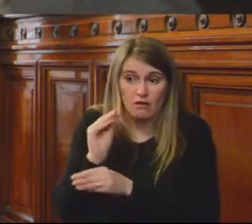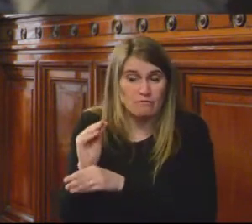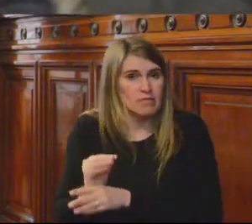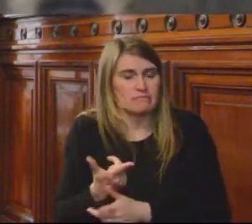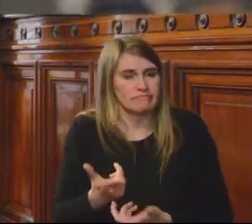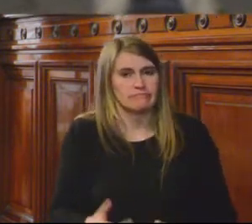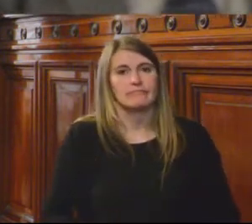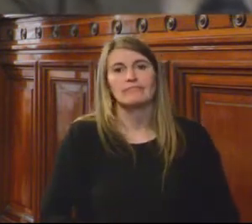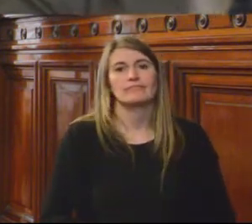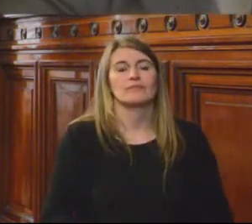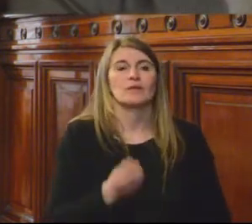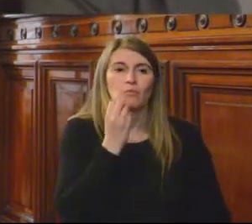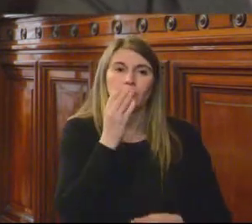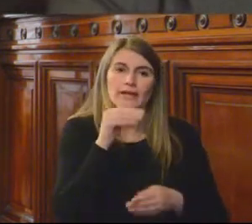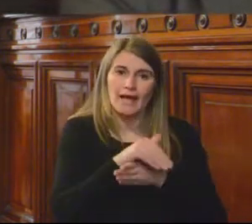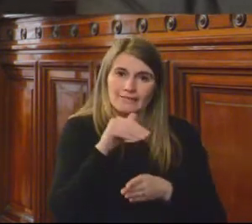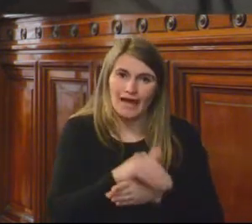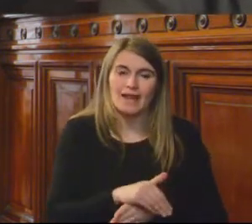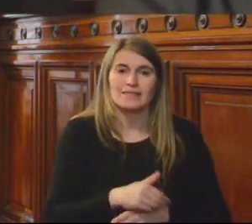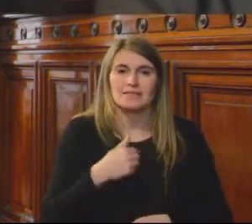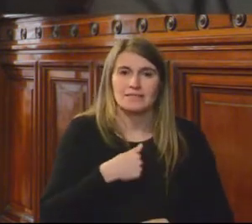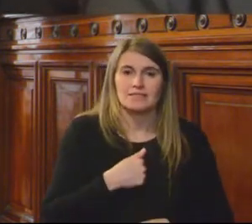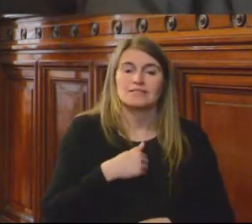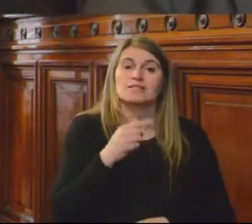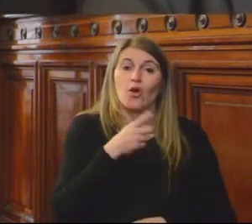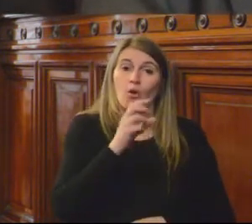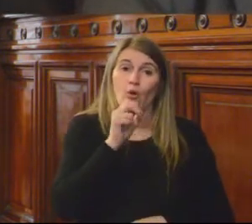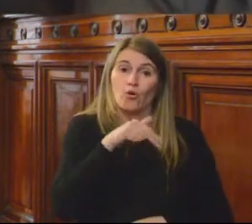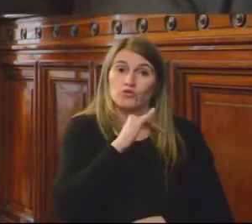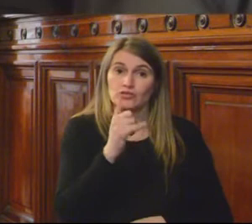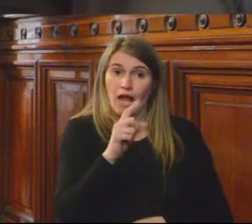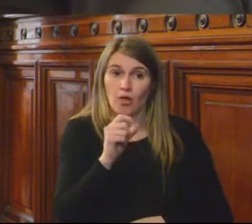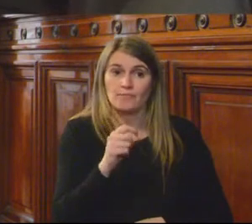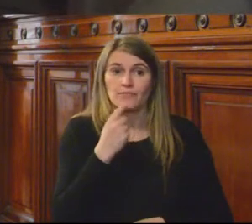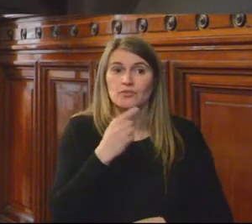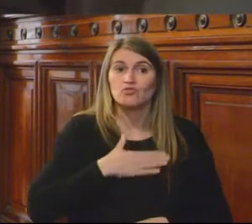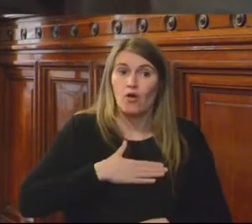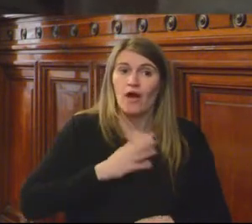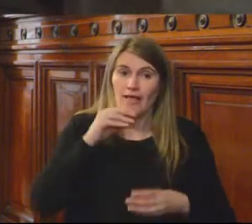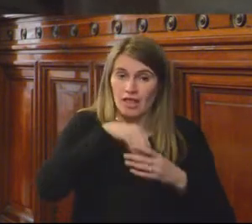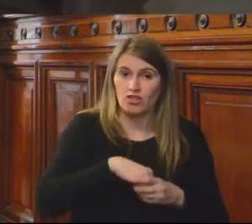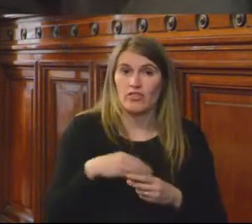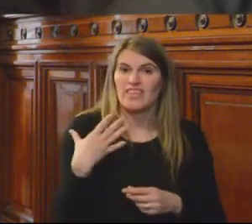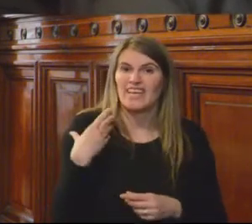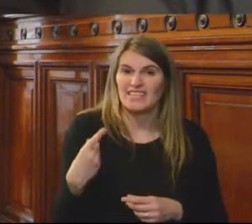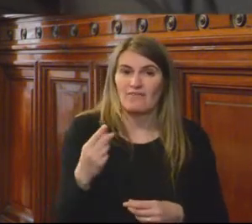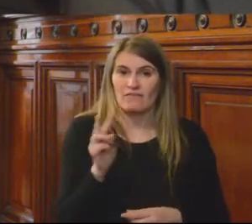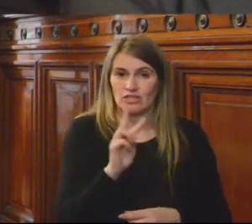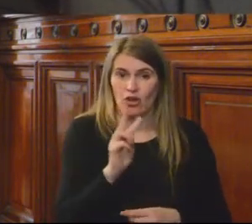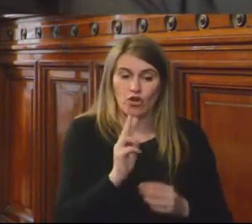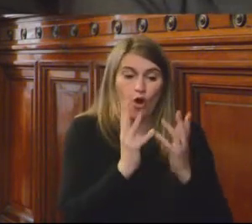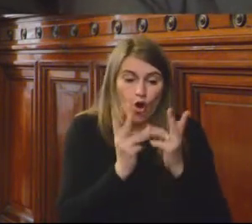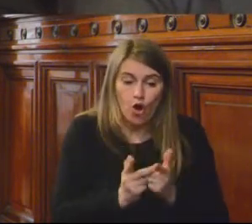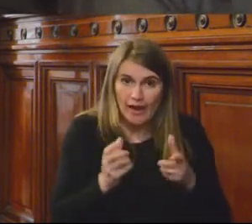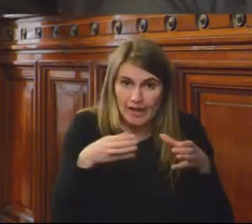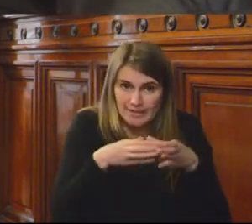Buenas tardes, mi nombre es Gonzalo Imiob Santomé, soy miembro de la directiva del Foro Penal Venezolano, hablo en nombre de esta organización